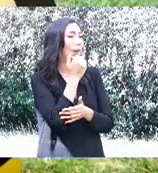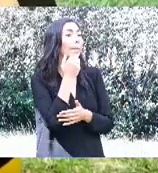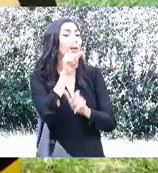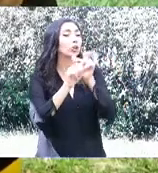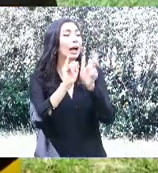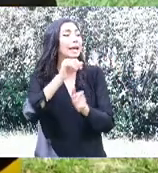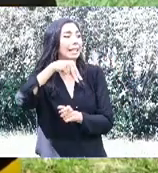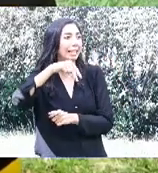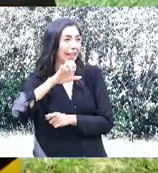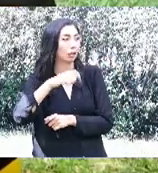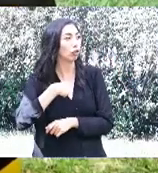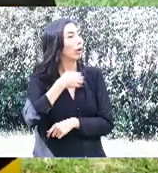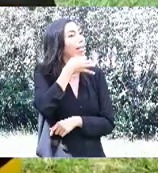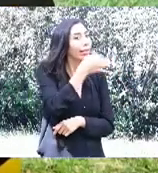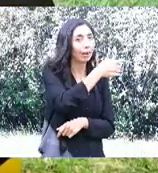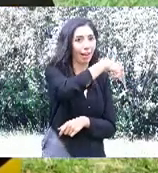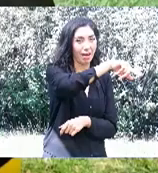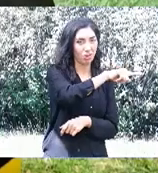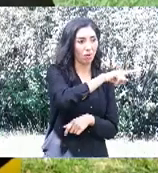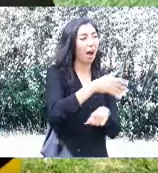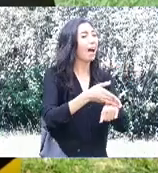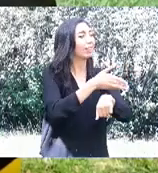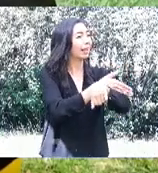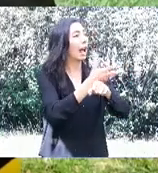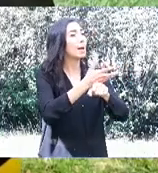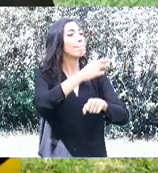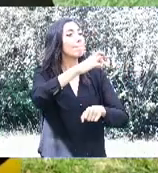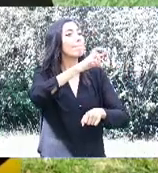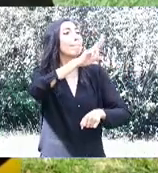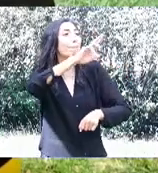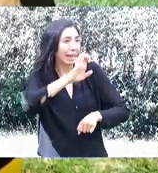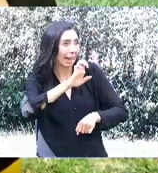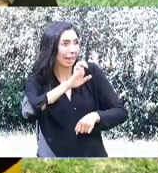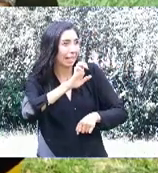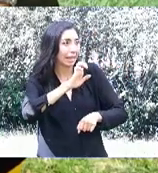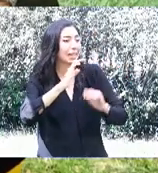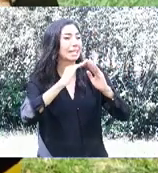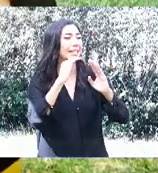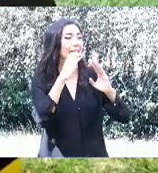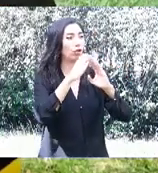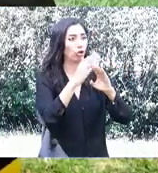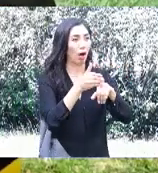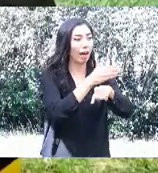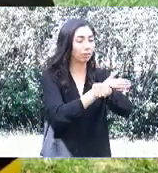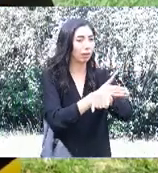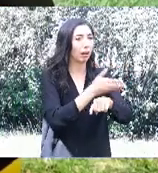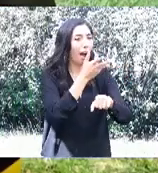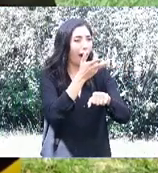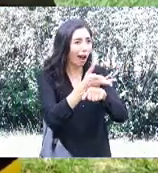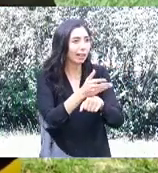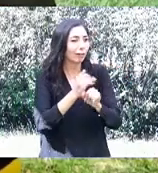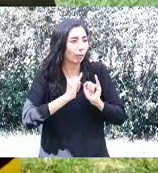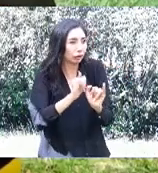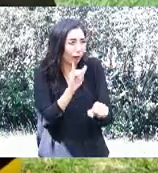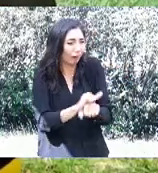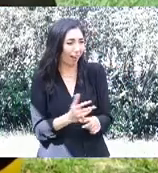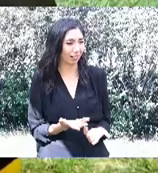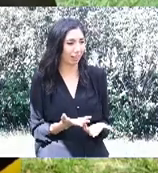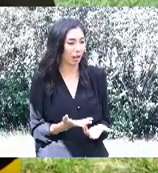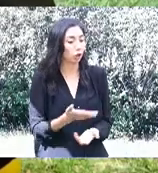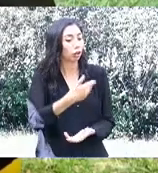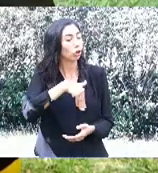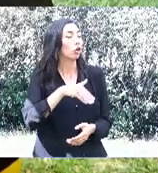y y les dije porque se acuerdan que hubo un prenso y ya en el prenso había esa información y nosotros nos juntamos con ellos y les